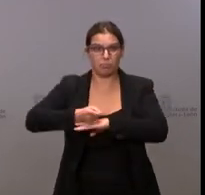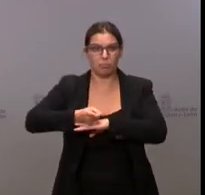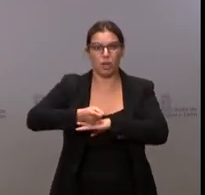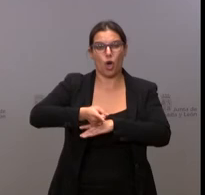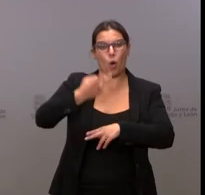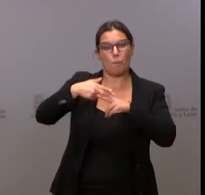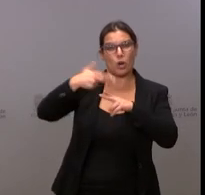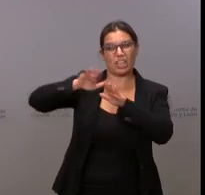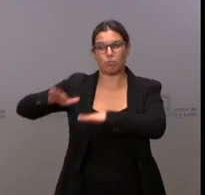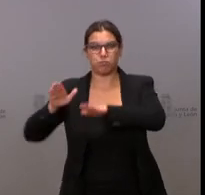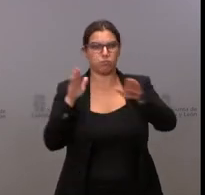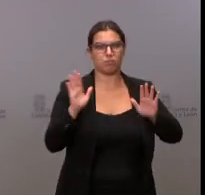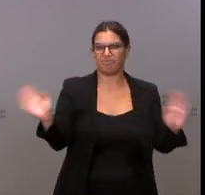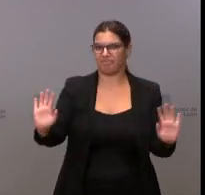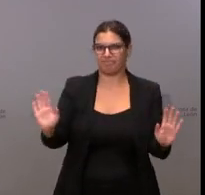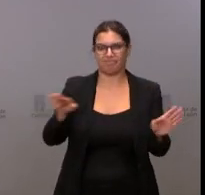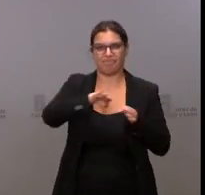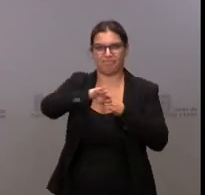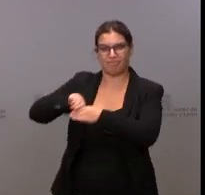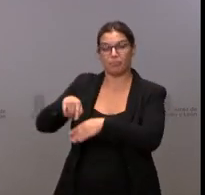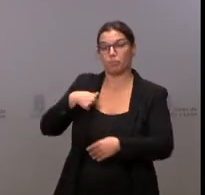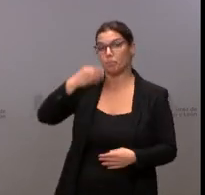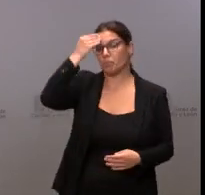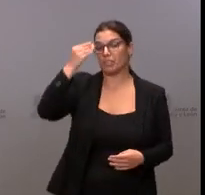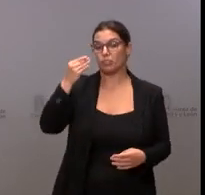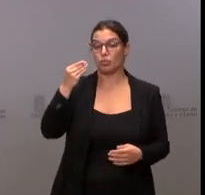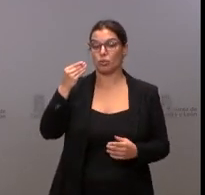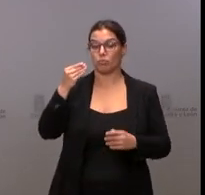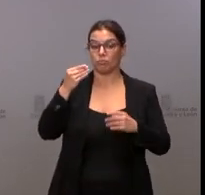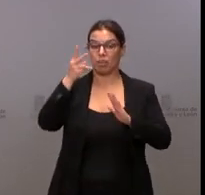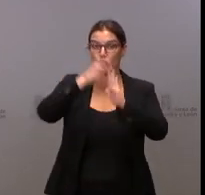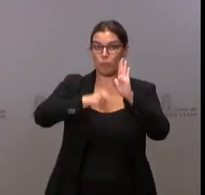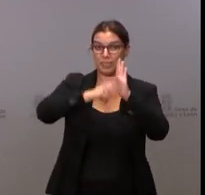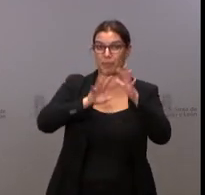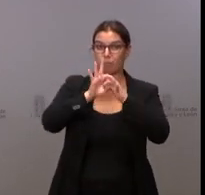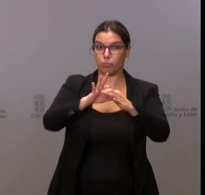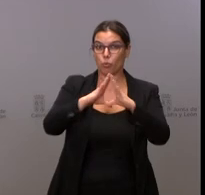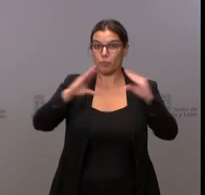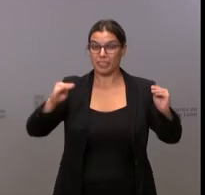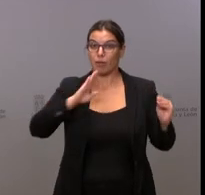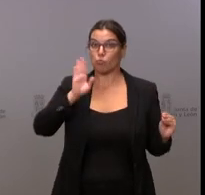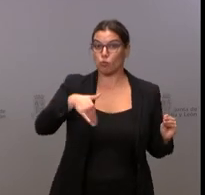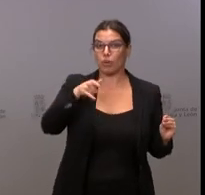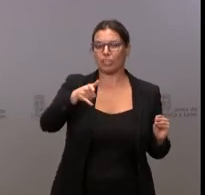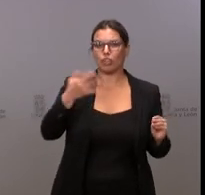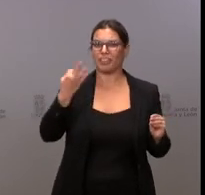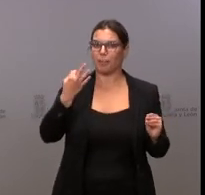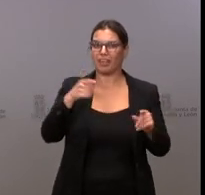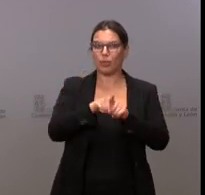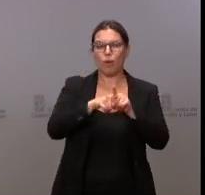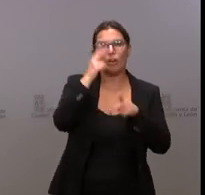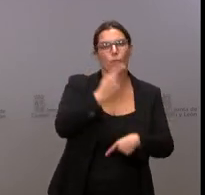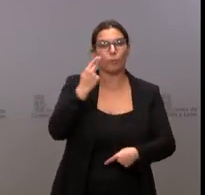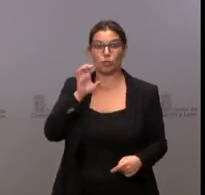políticas creo que la adecuada regulación de la universidad es una cuestión de estado es una